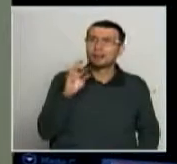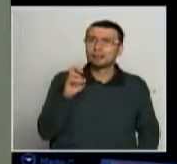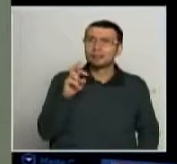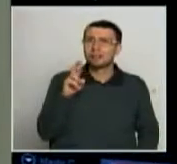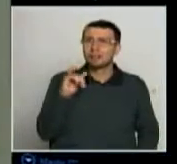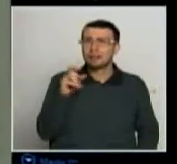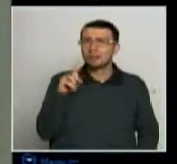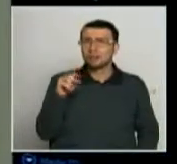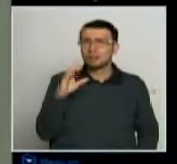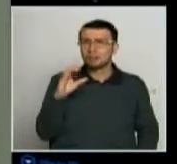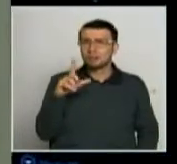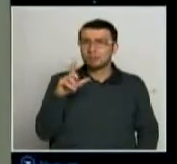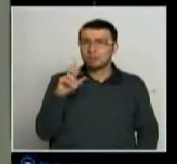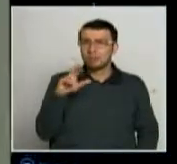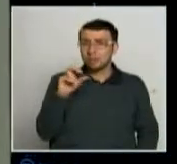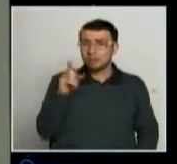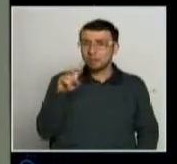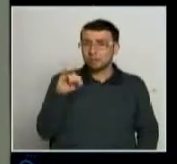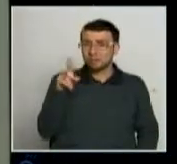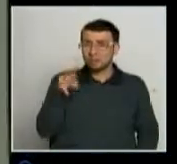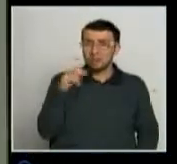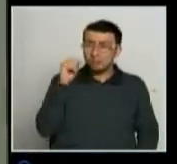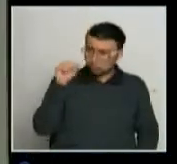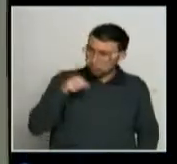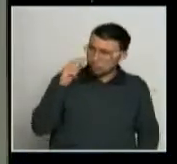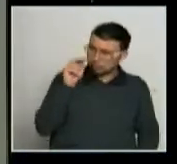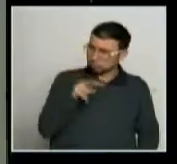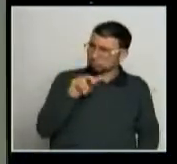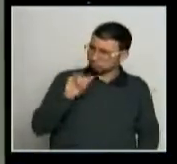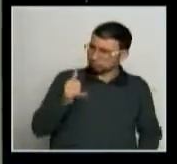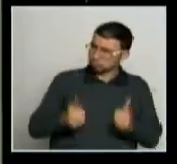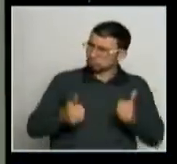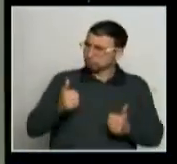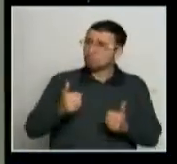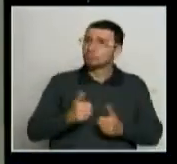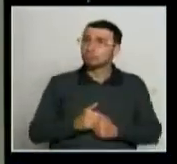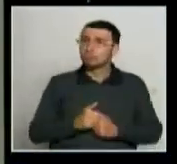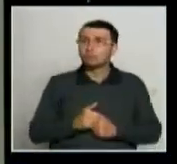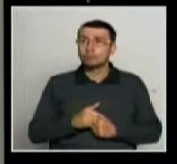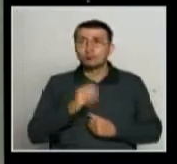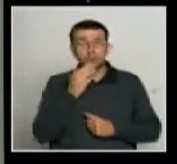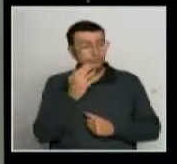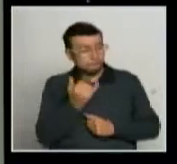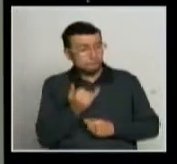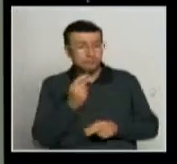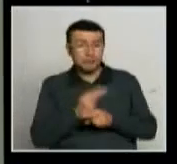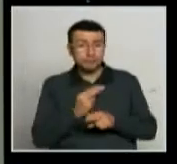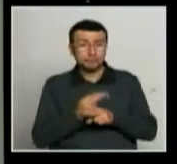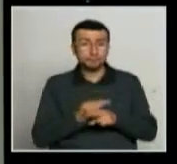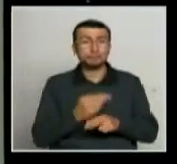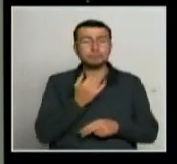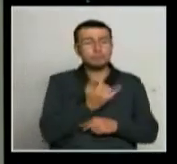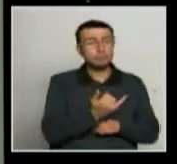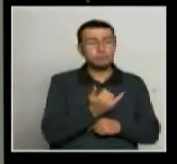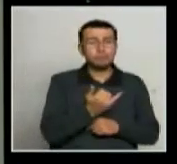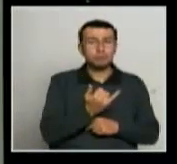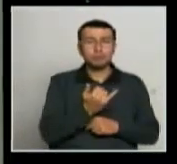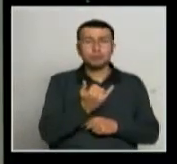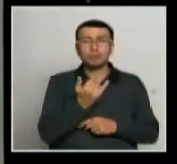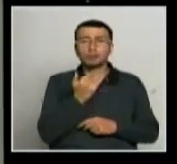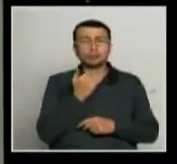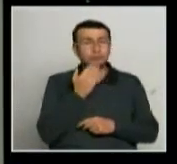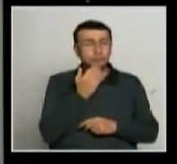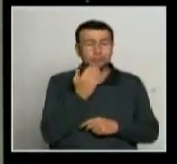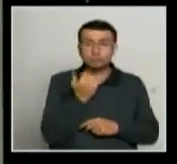placa. Efectivamente, entonces nosotros a través de esto que llamamos la escala de grises es que verificamos esto. Entonces miramos